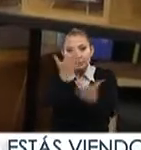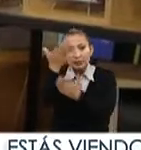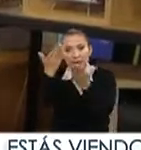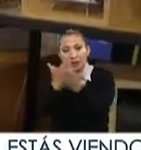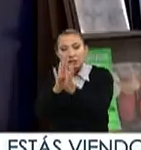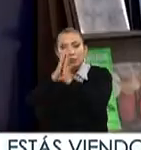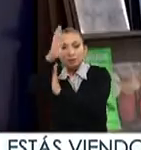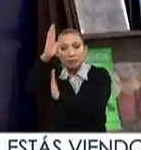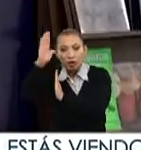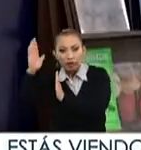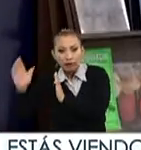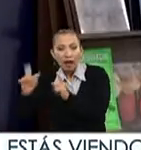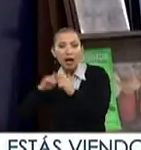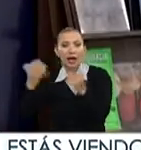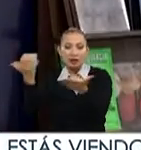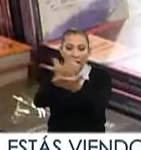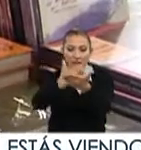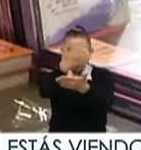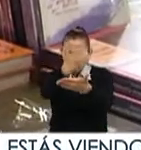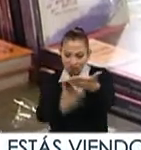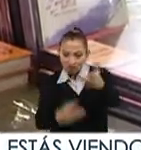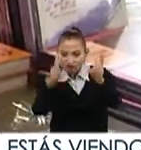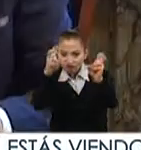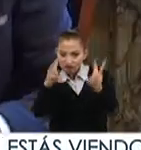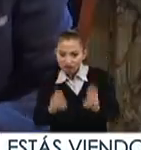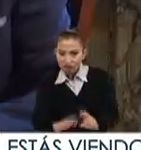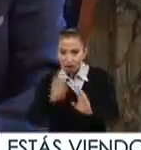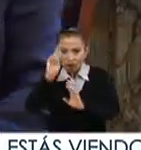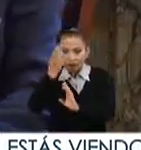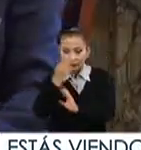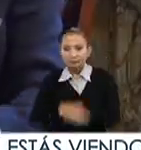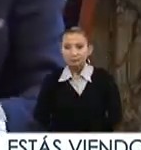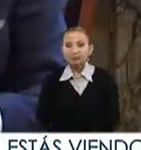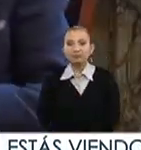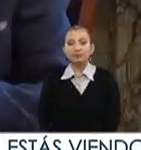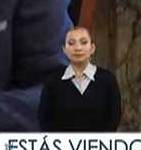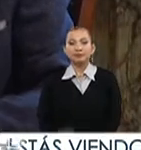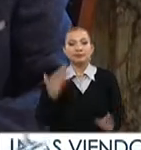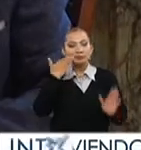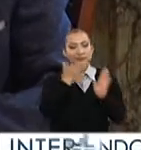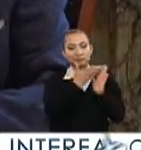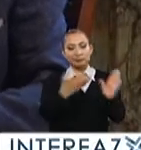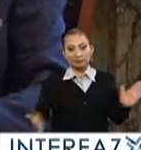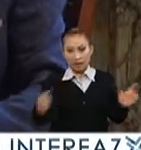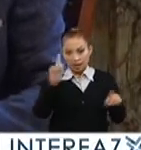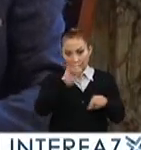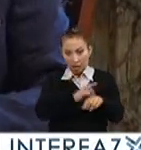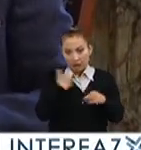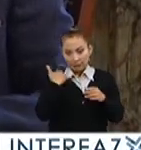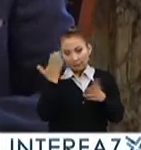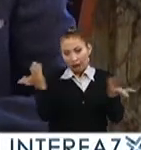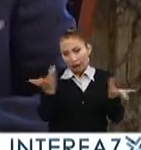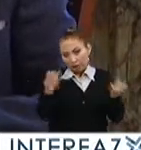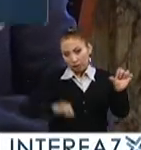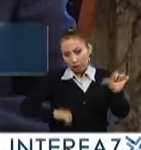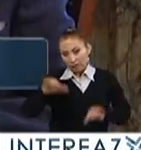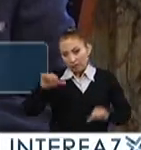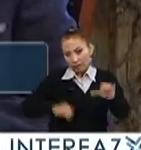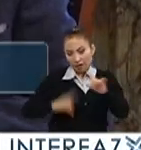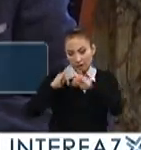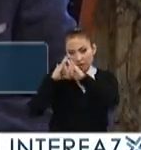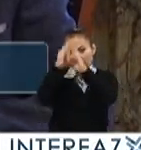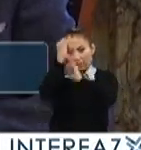servicios bibliotecarios y catálogos universitarios. A lo largo de los días que durará esta